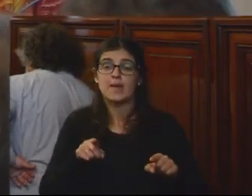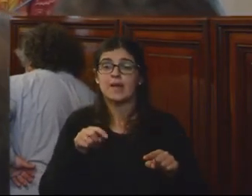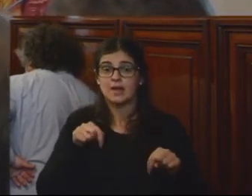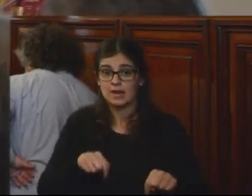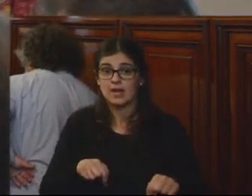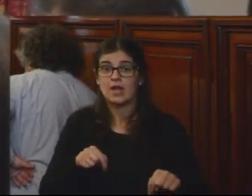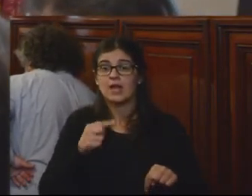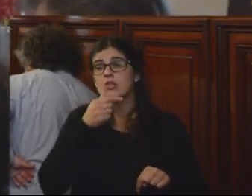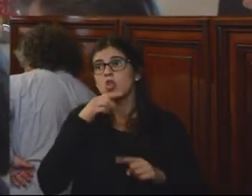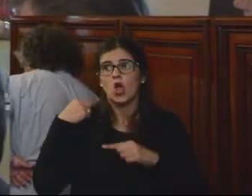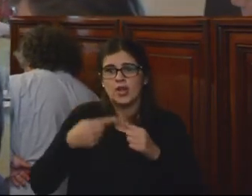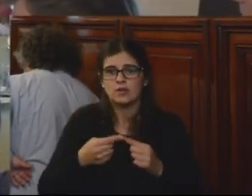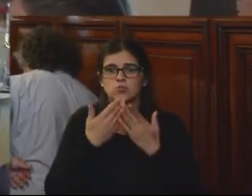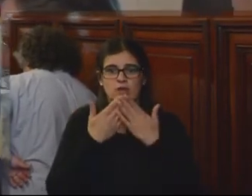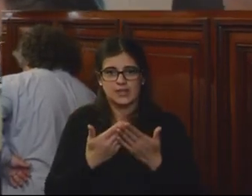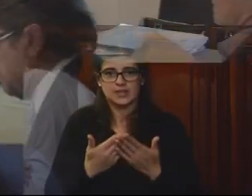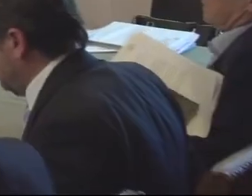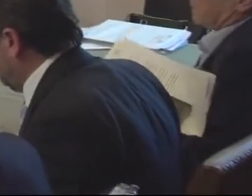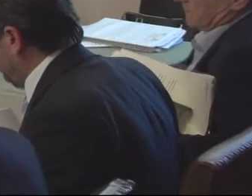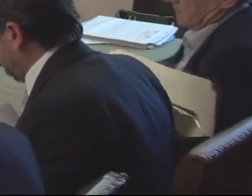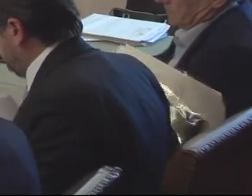histórica muchas gracias